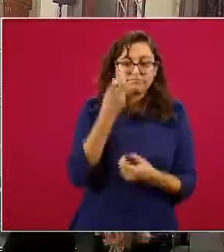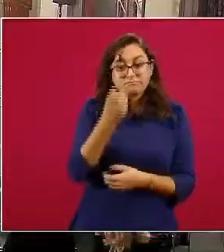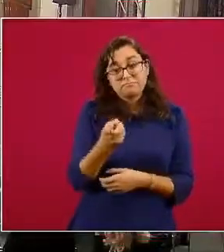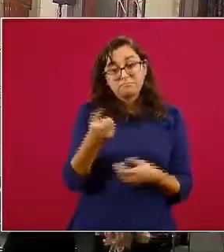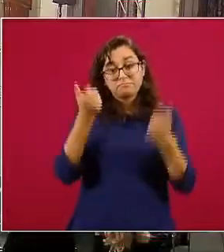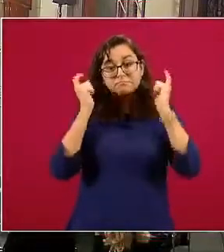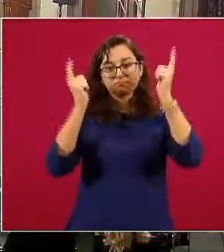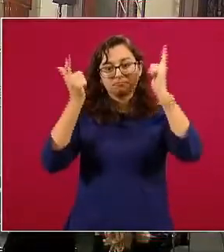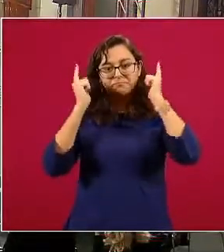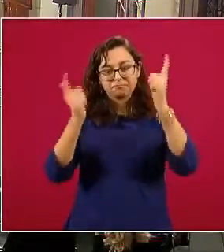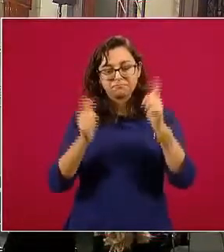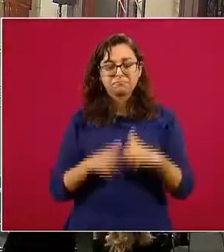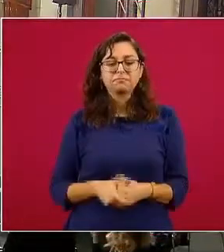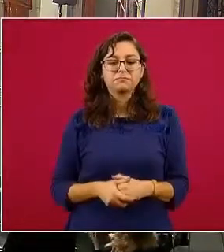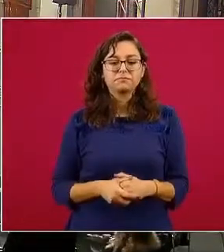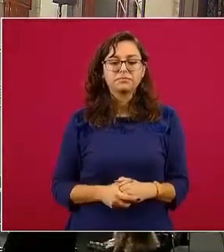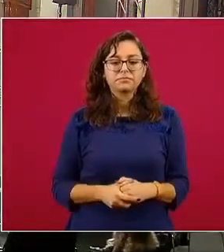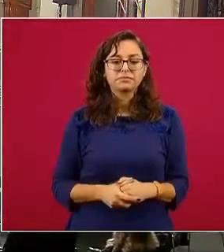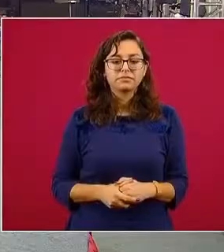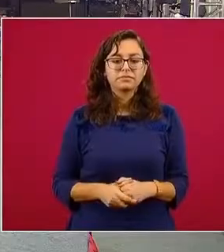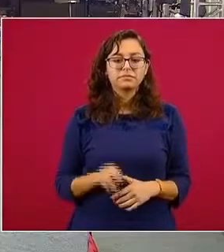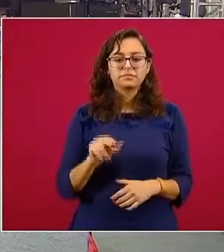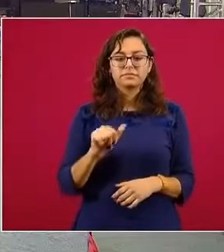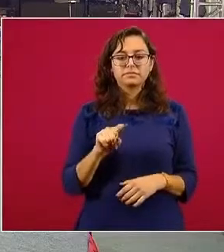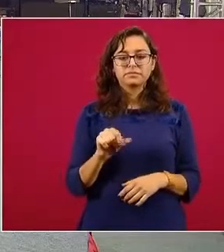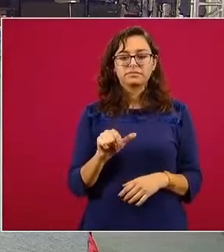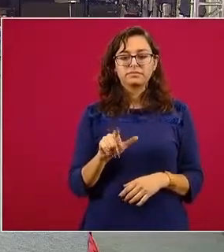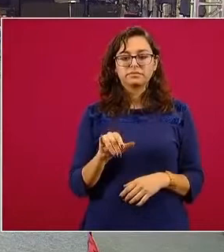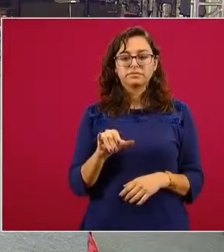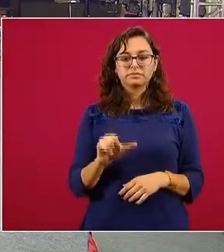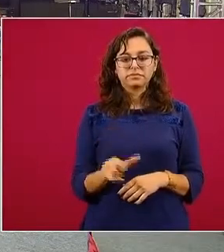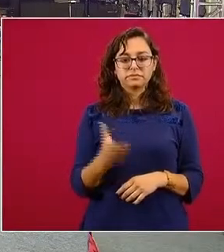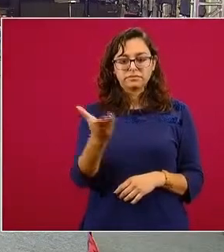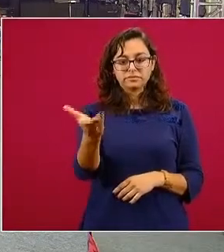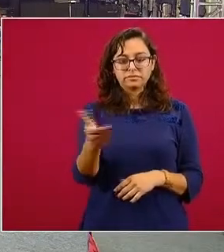impresión, no pierdo la esperanza. Natalia Vitela, Grupo Reforma.